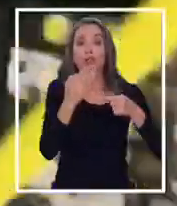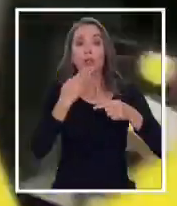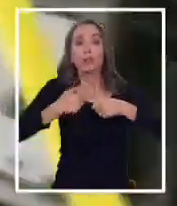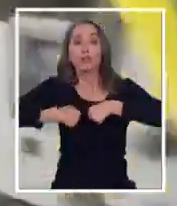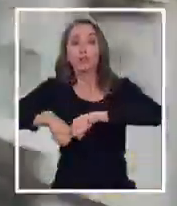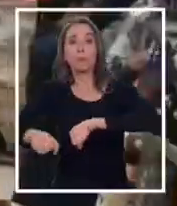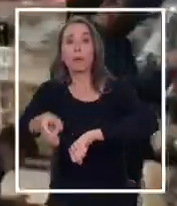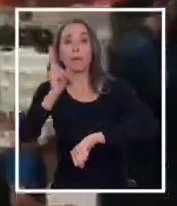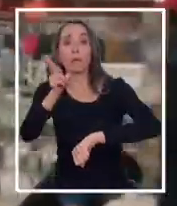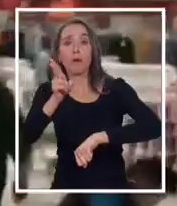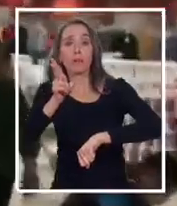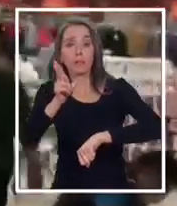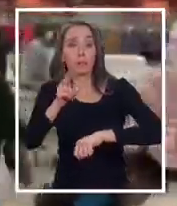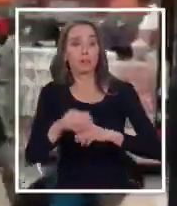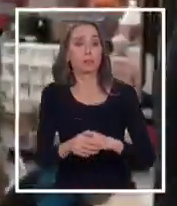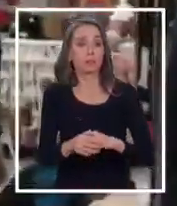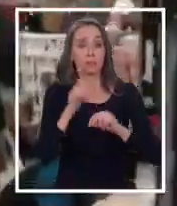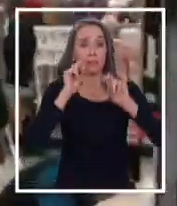supermercados